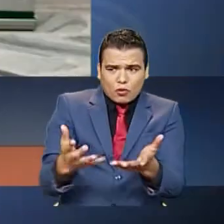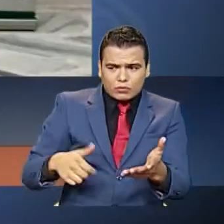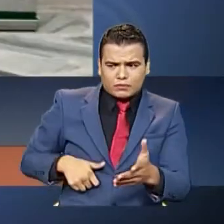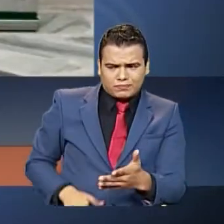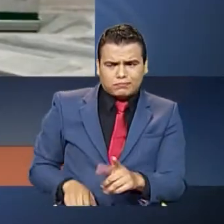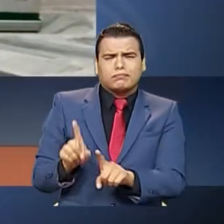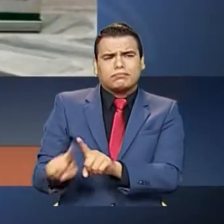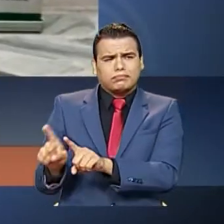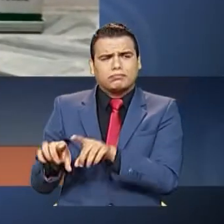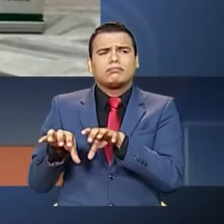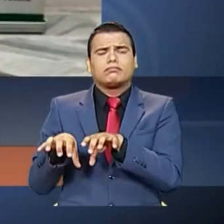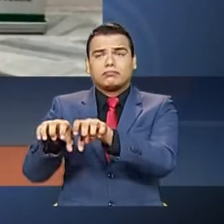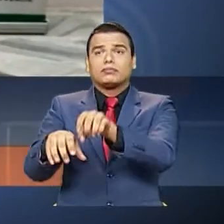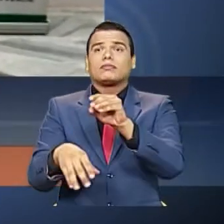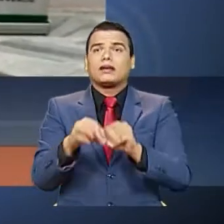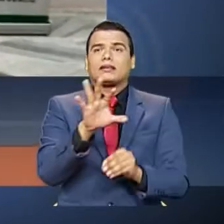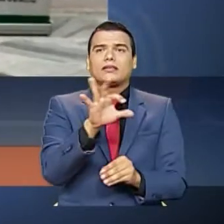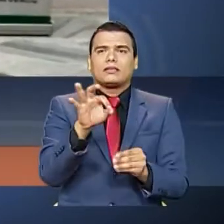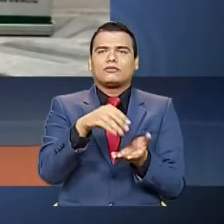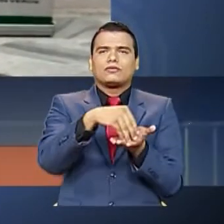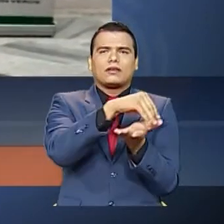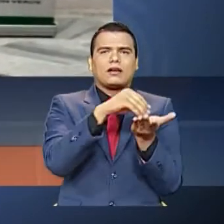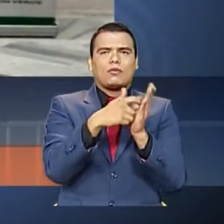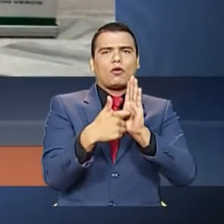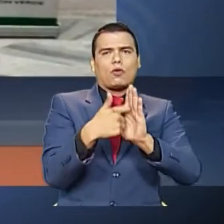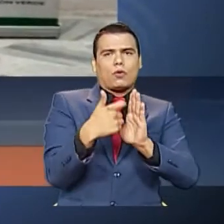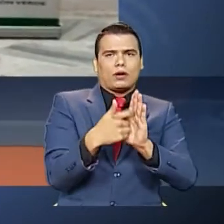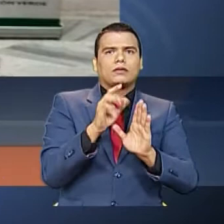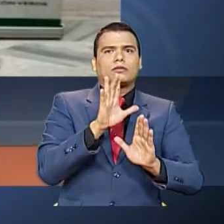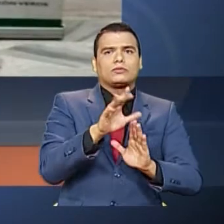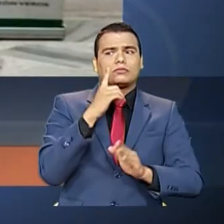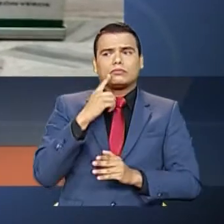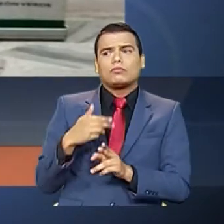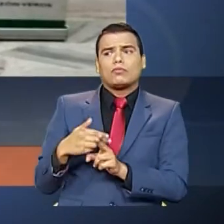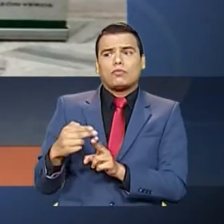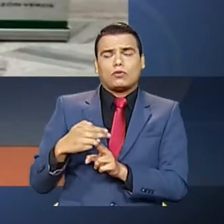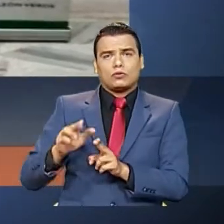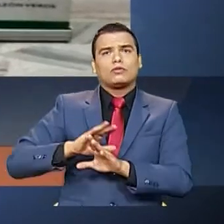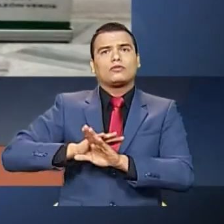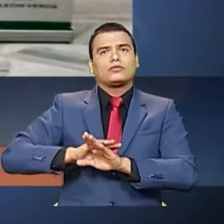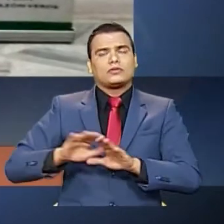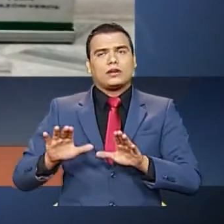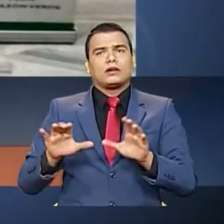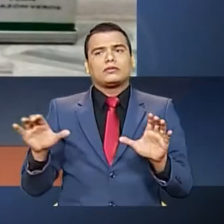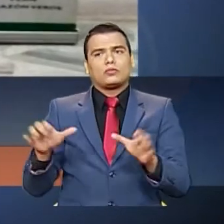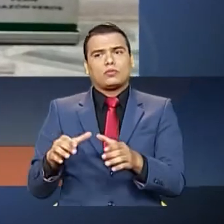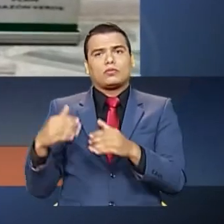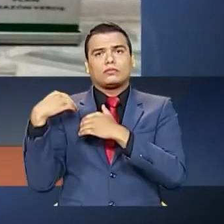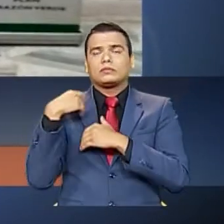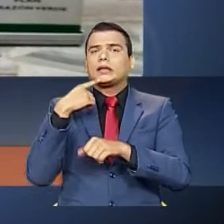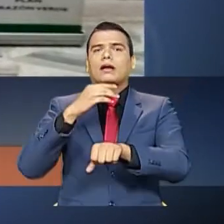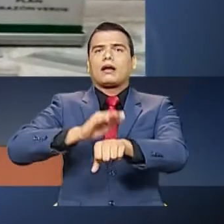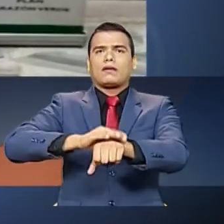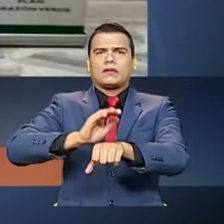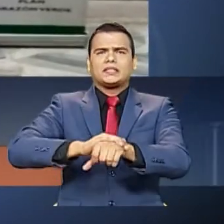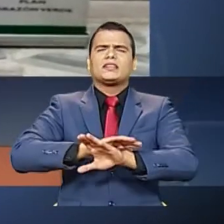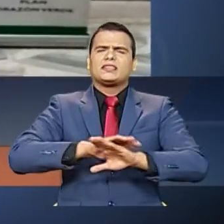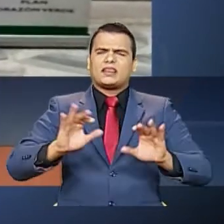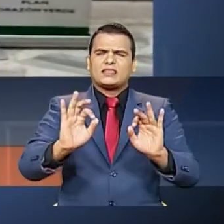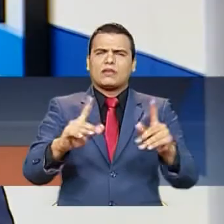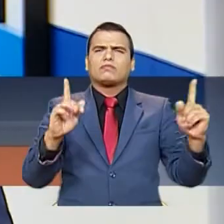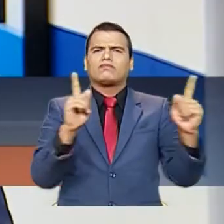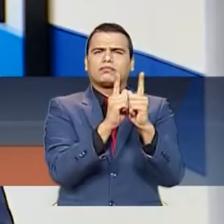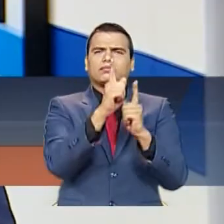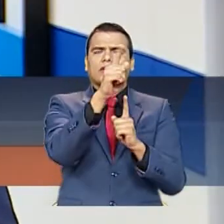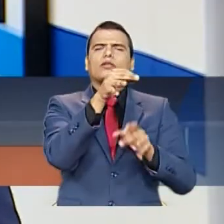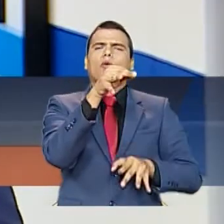500 gramos de clorhidrato de cocaína sin embargo en las próximas horas o en los próximos días mejor se espera que sea judicializado por el